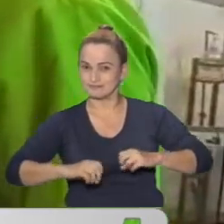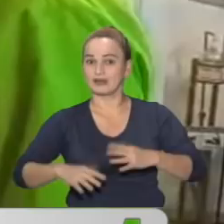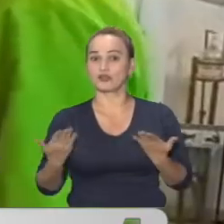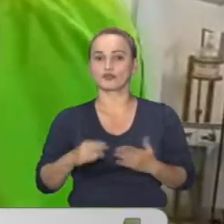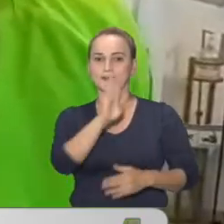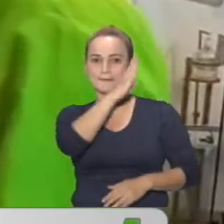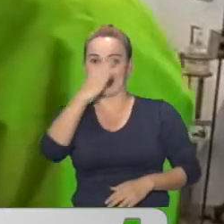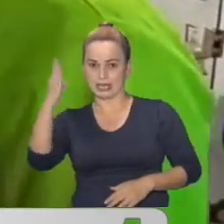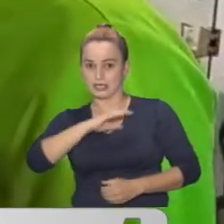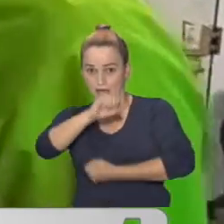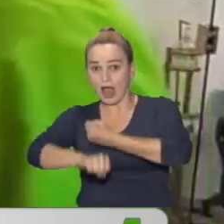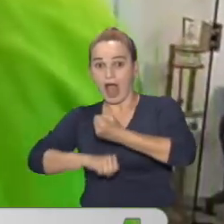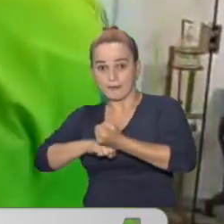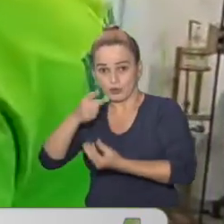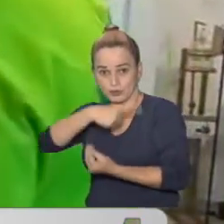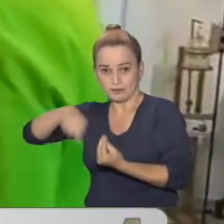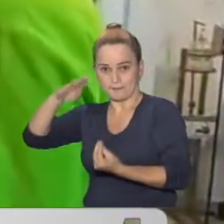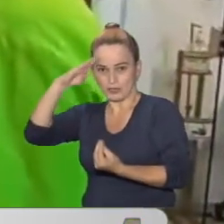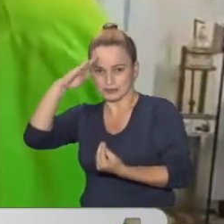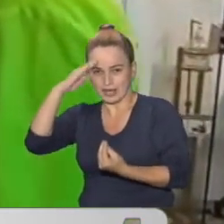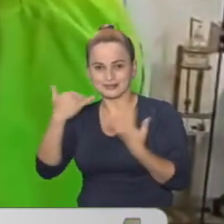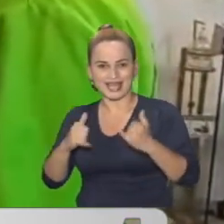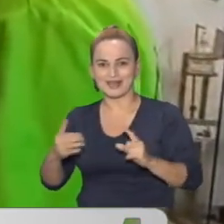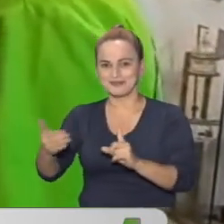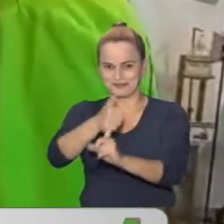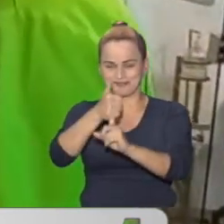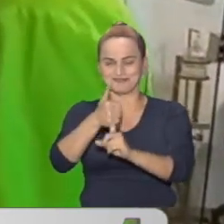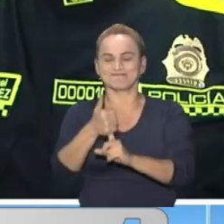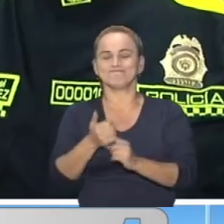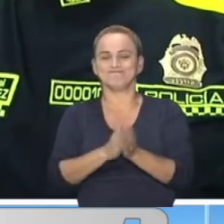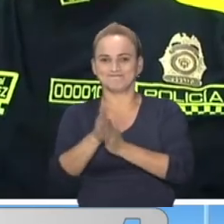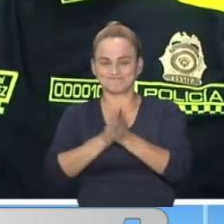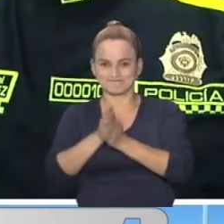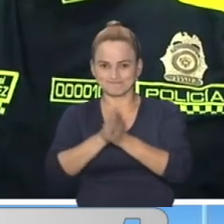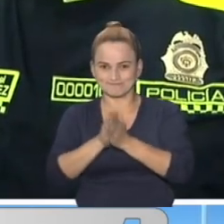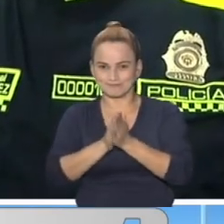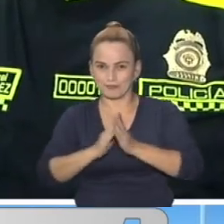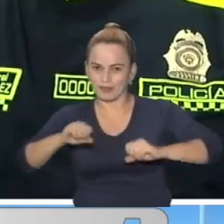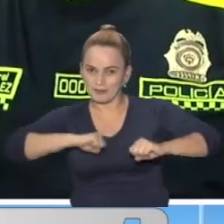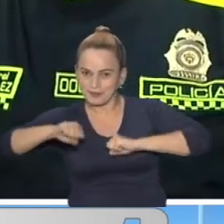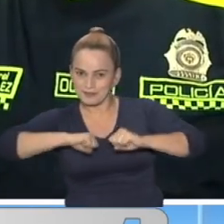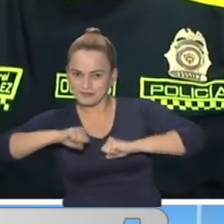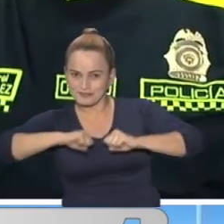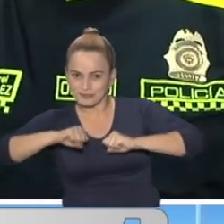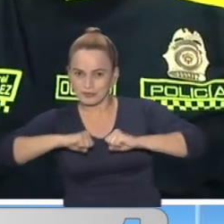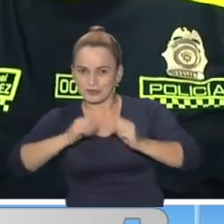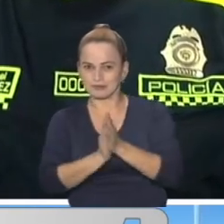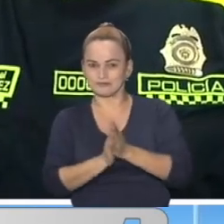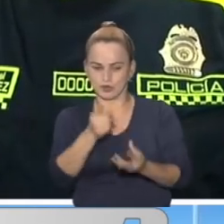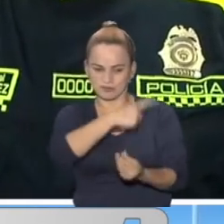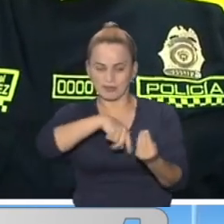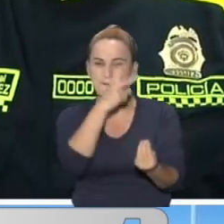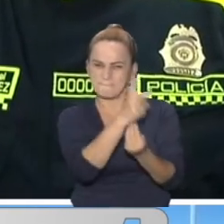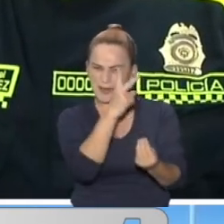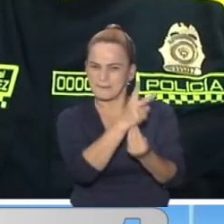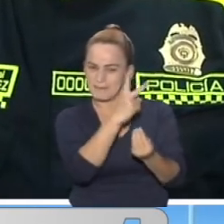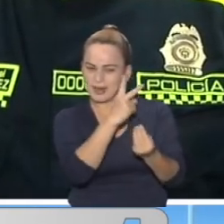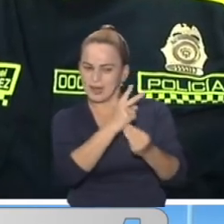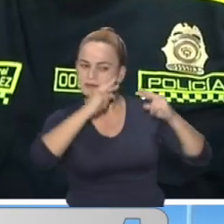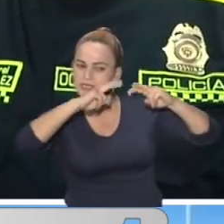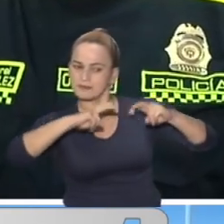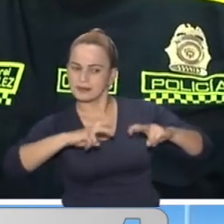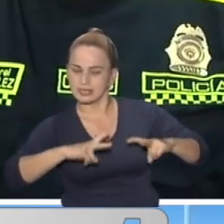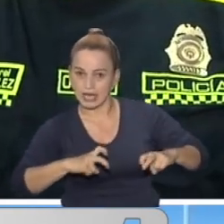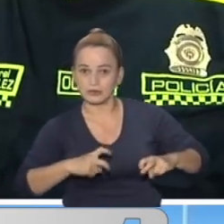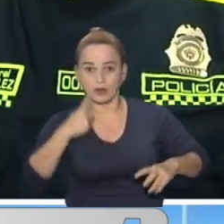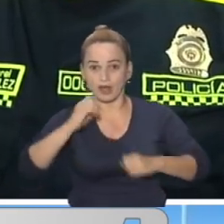a Barranquilla, logramos empezar a trabajar precisamente sobre estas organizaciones delictivas y con